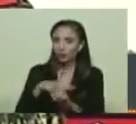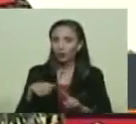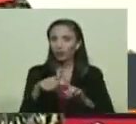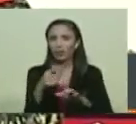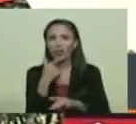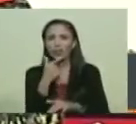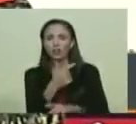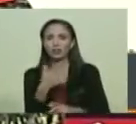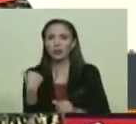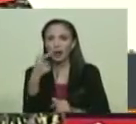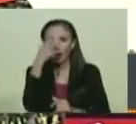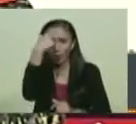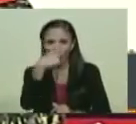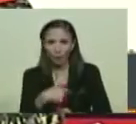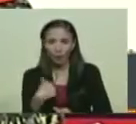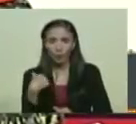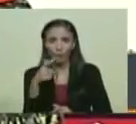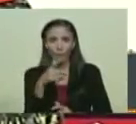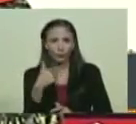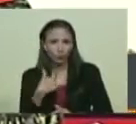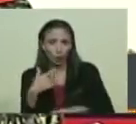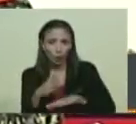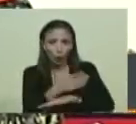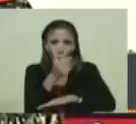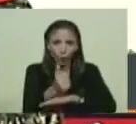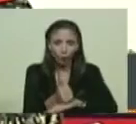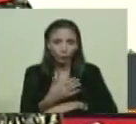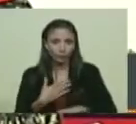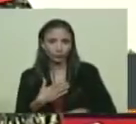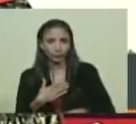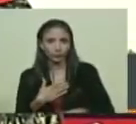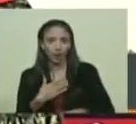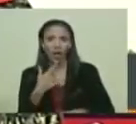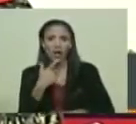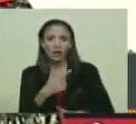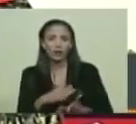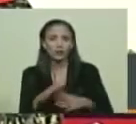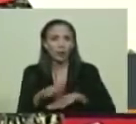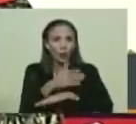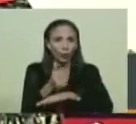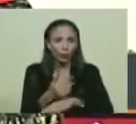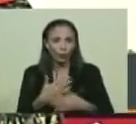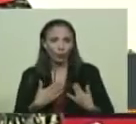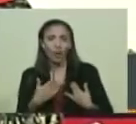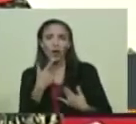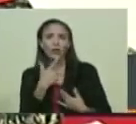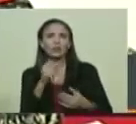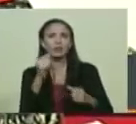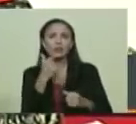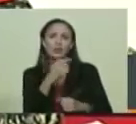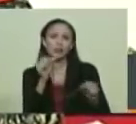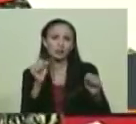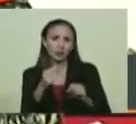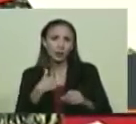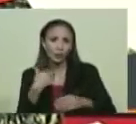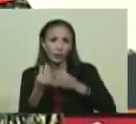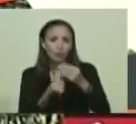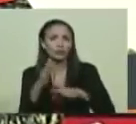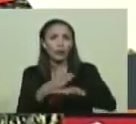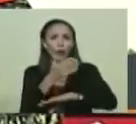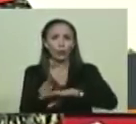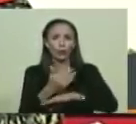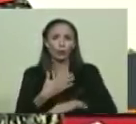Ningún ser humano, ciudadano, que cometa un crimen, un delito, va a salir a decir, sí, yo lo cometí. No.